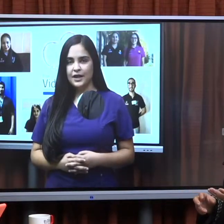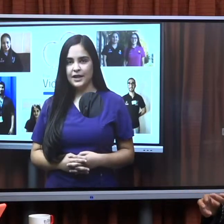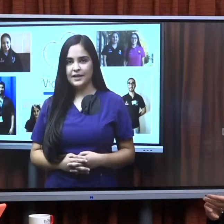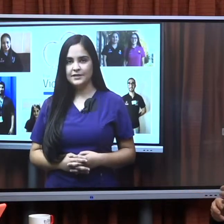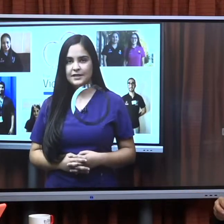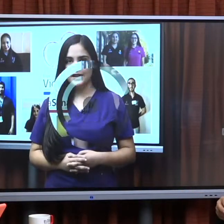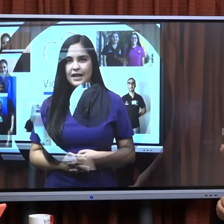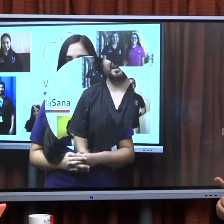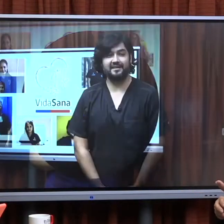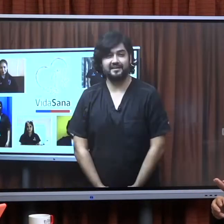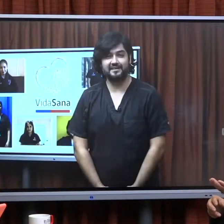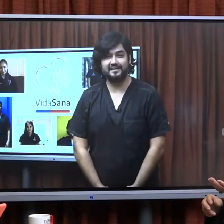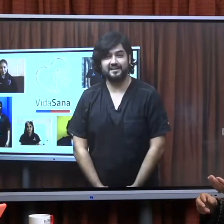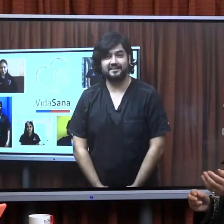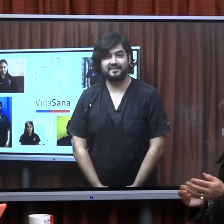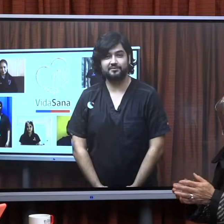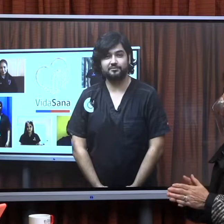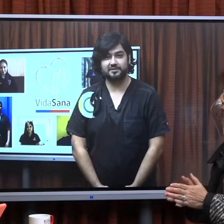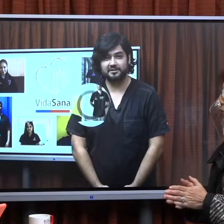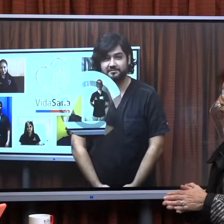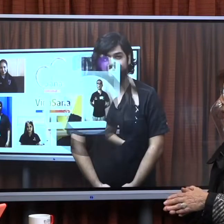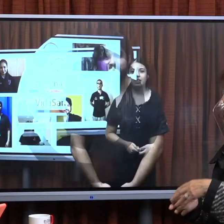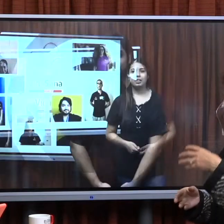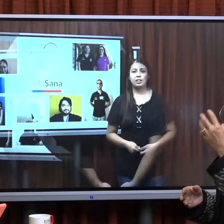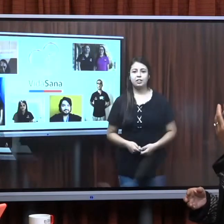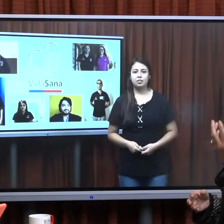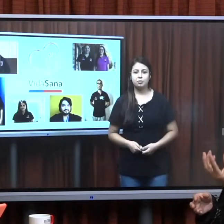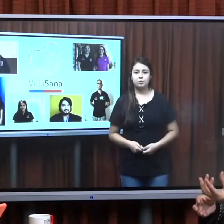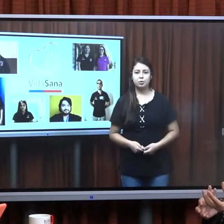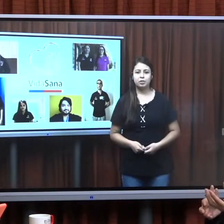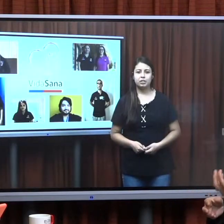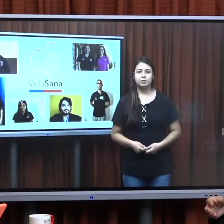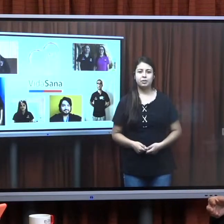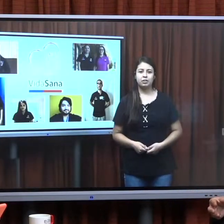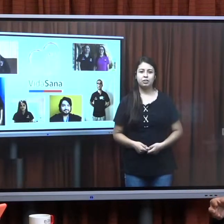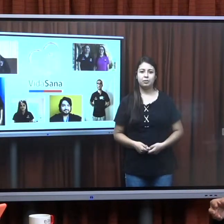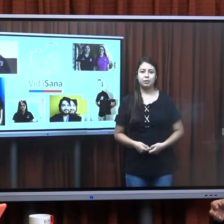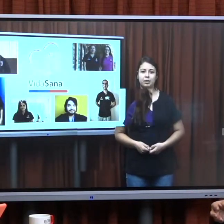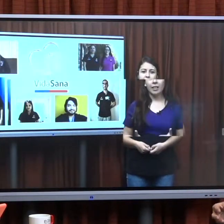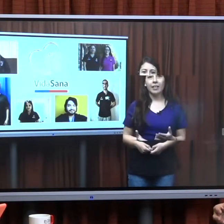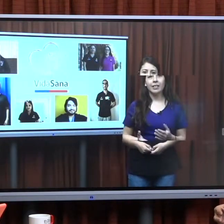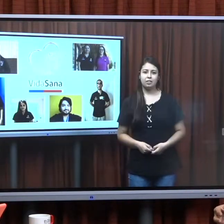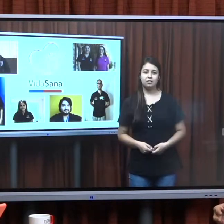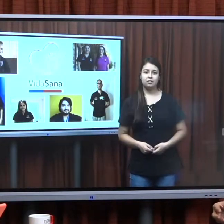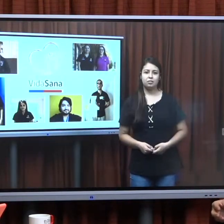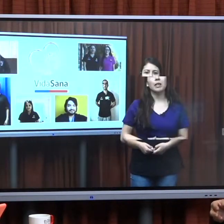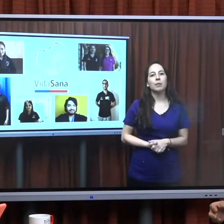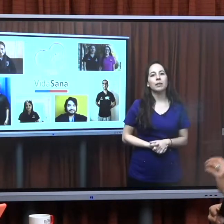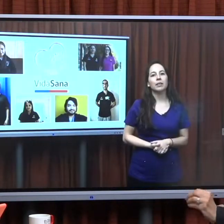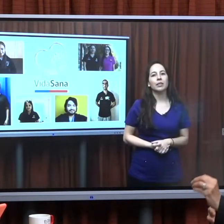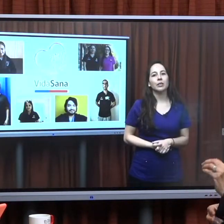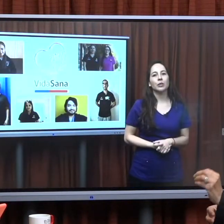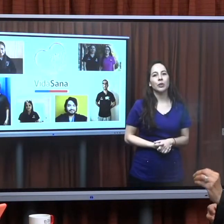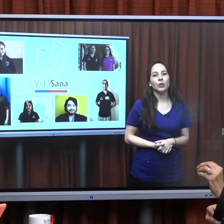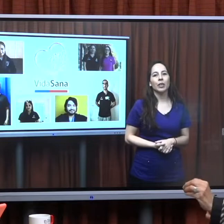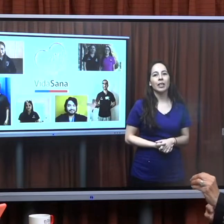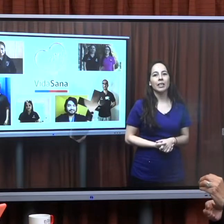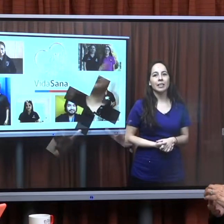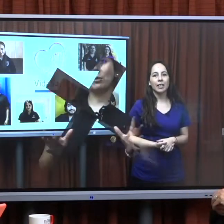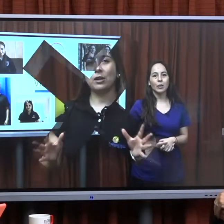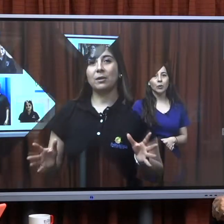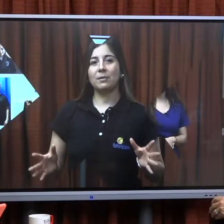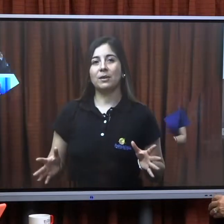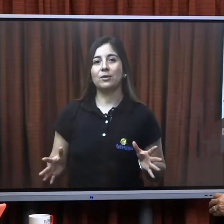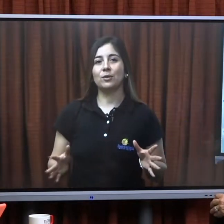programa recibió una invitación de Junaed Nacional para una capacitación completa de un día relacionada con los